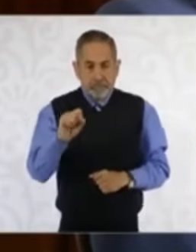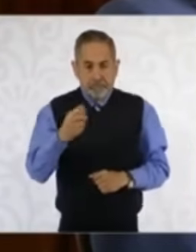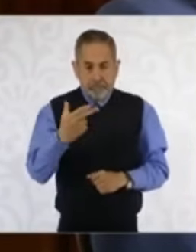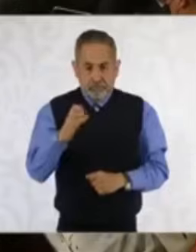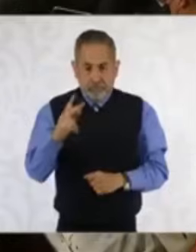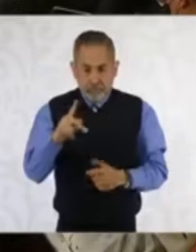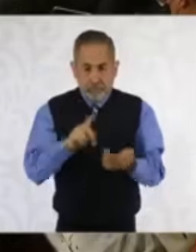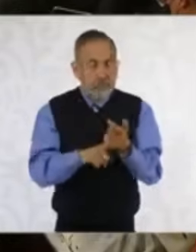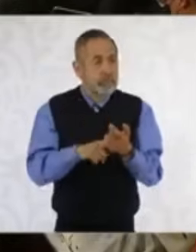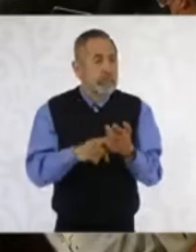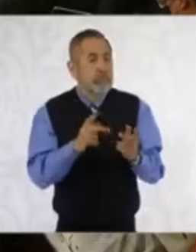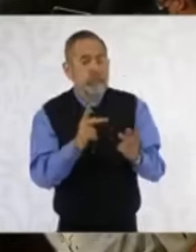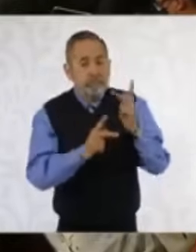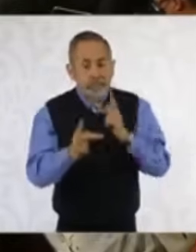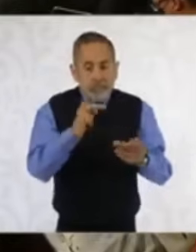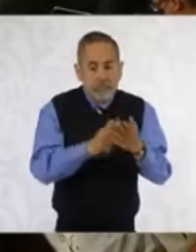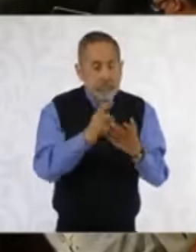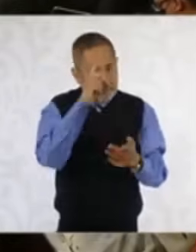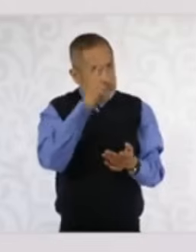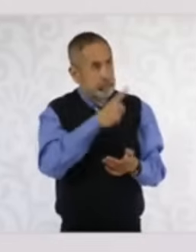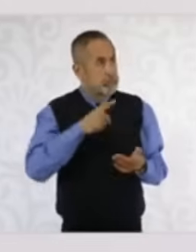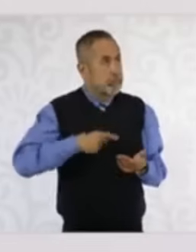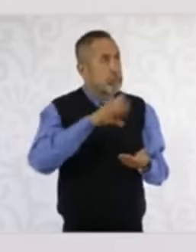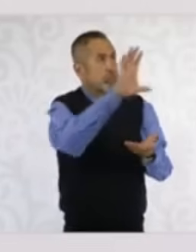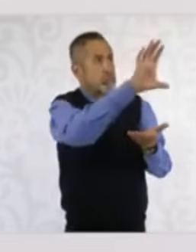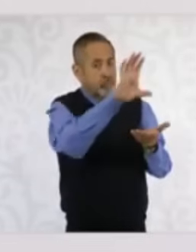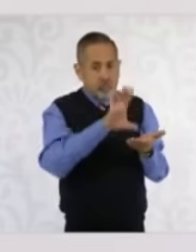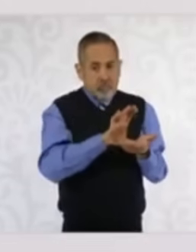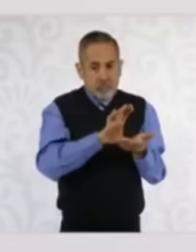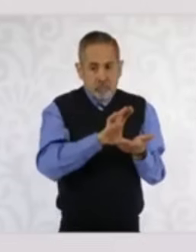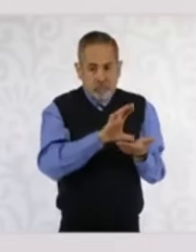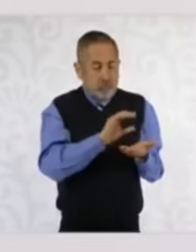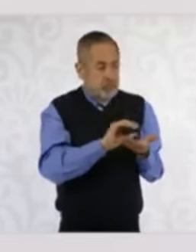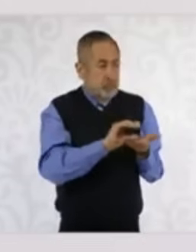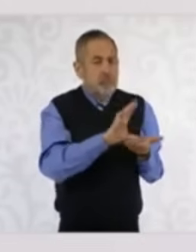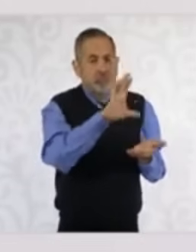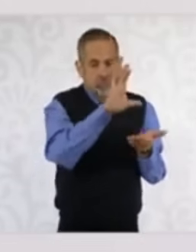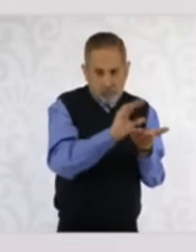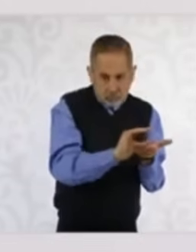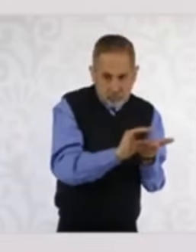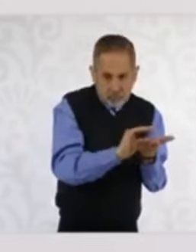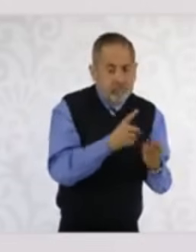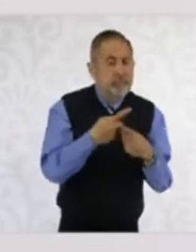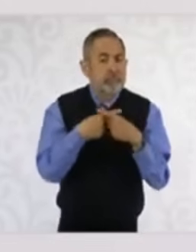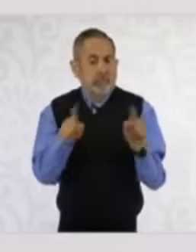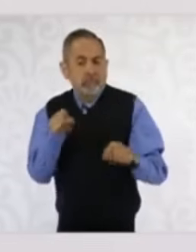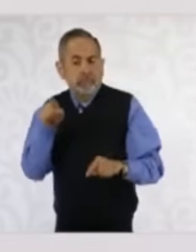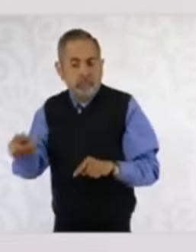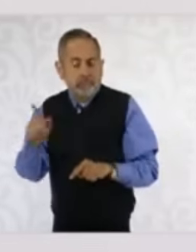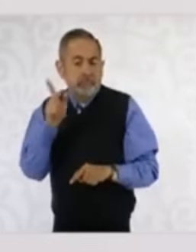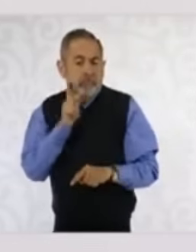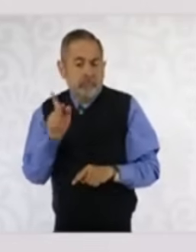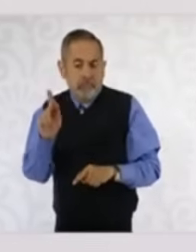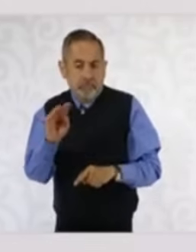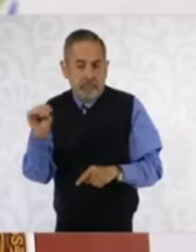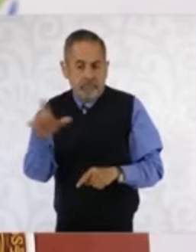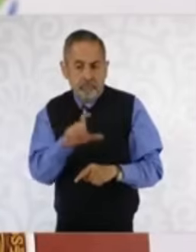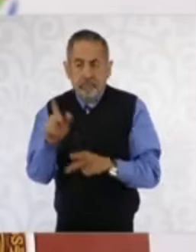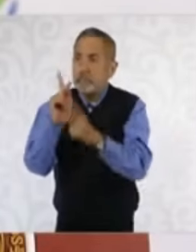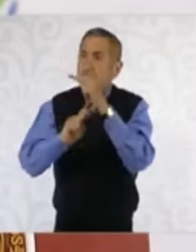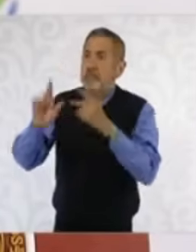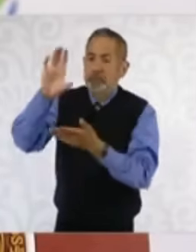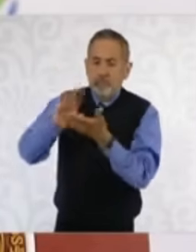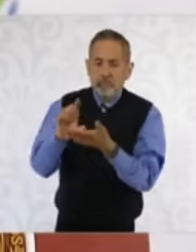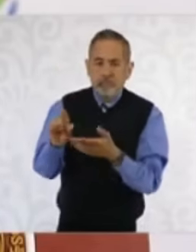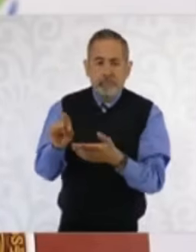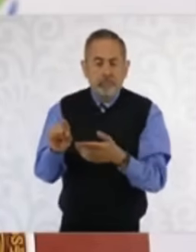deuda, es mucho más, la tasa es mucho menor que cuando sale directamente Pemex. Esto fue